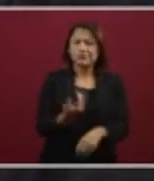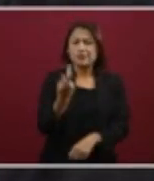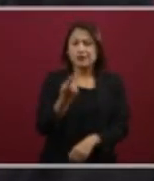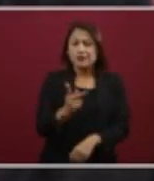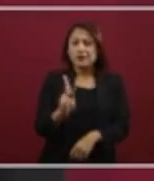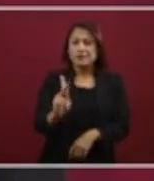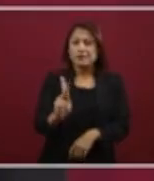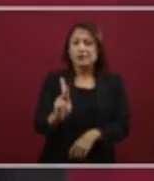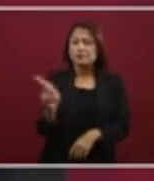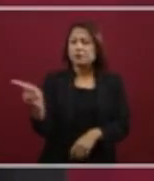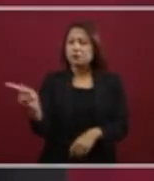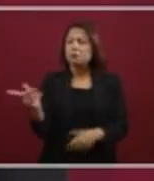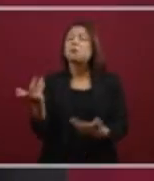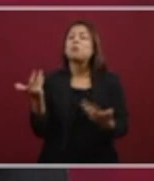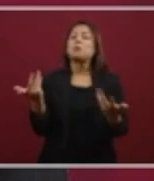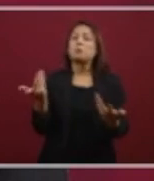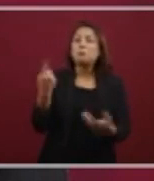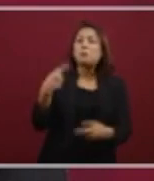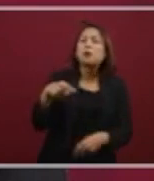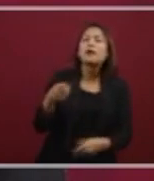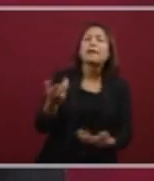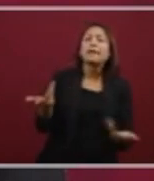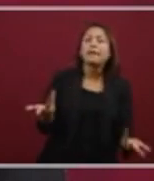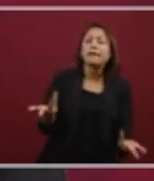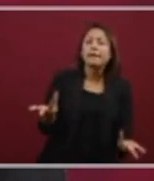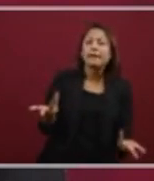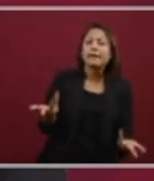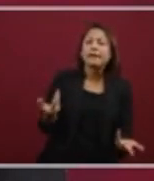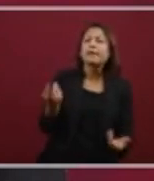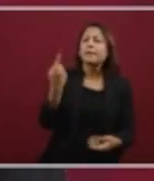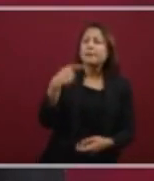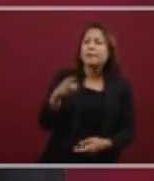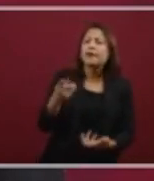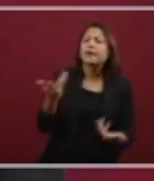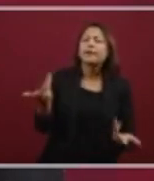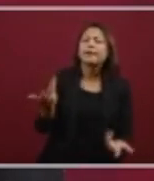¿para qué se meten? El pueblo es mucha pieza.